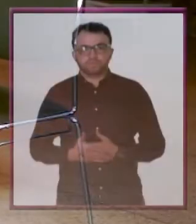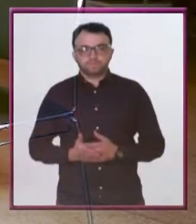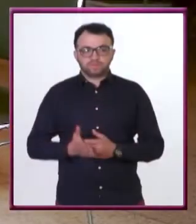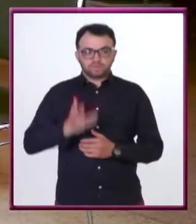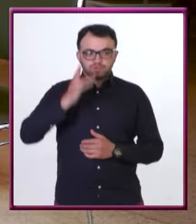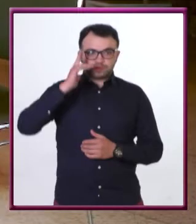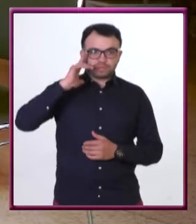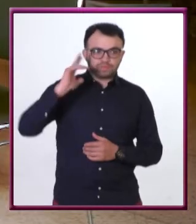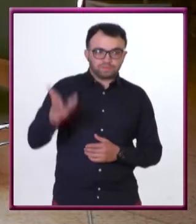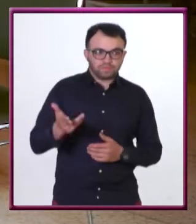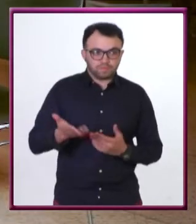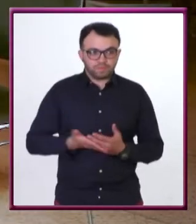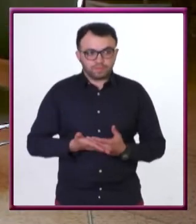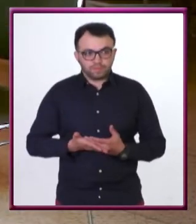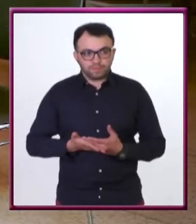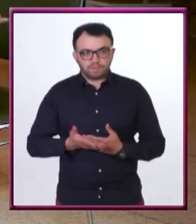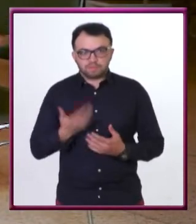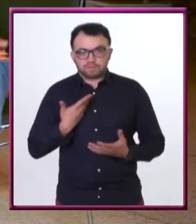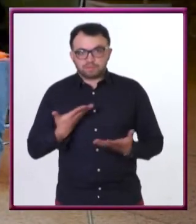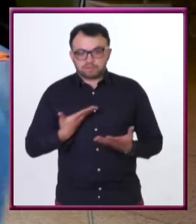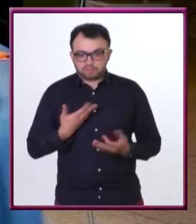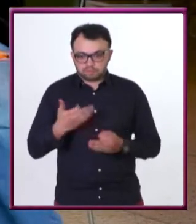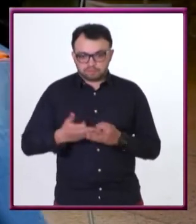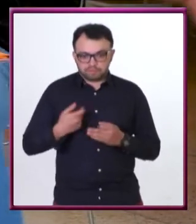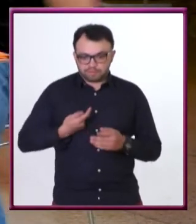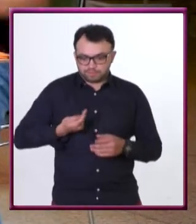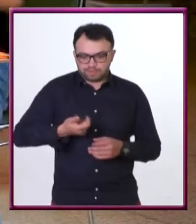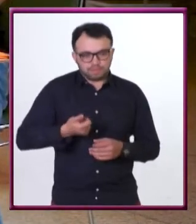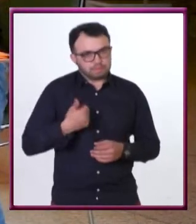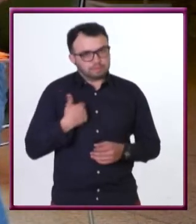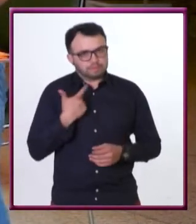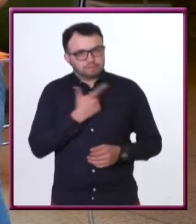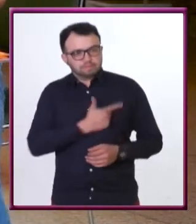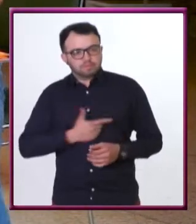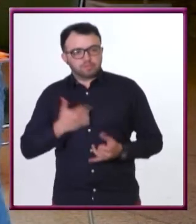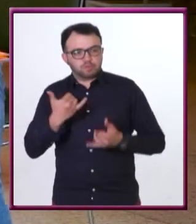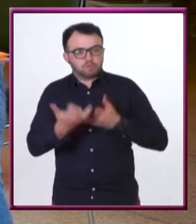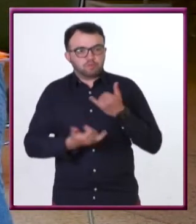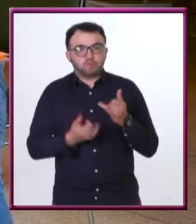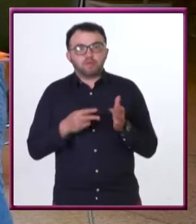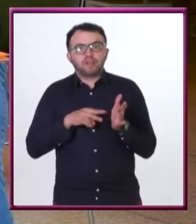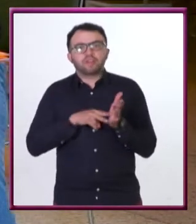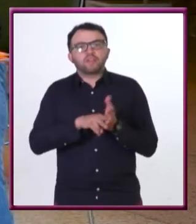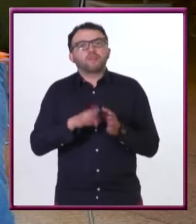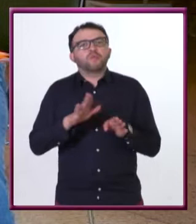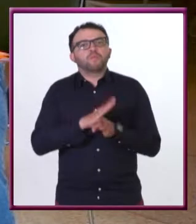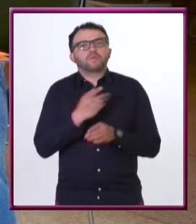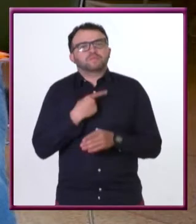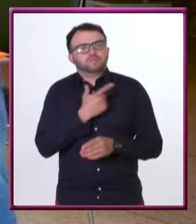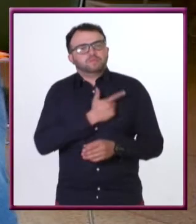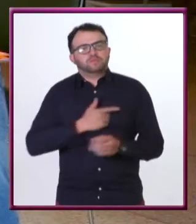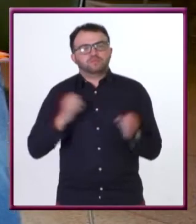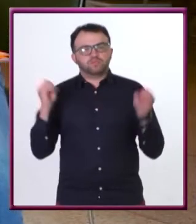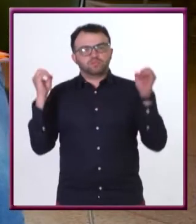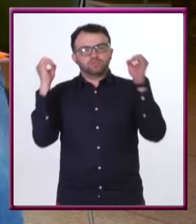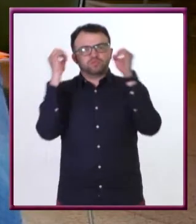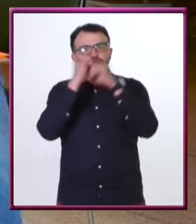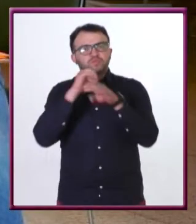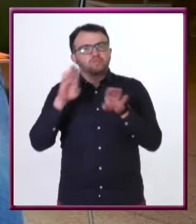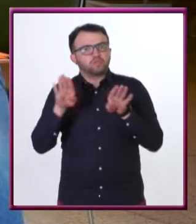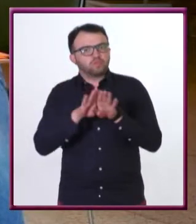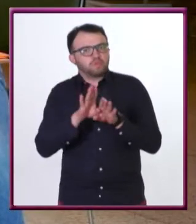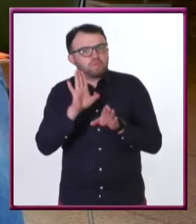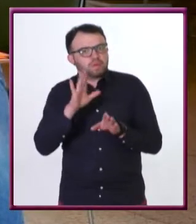Hola, Dismara. Hey. Traje las canicas. A mí me gusta jugar con el negro porque la oscuridad aplastará a los